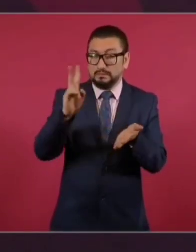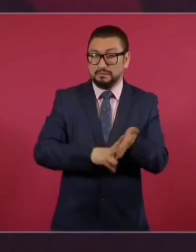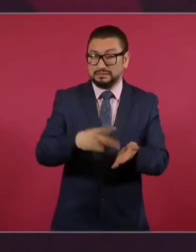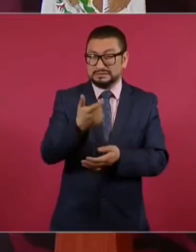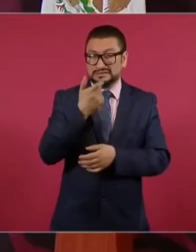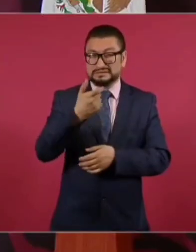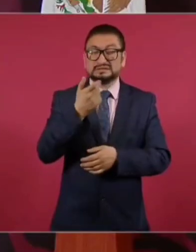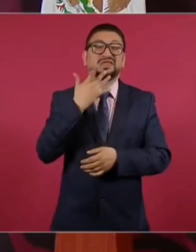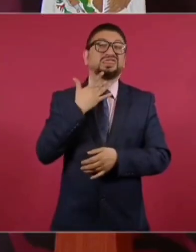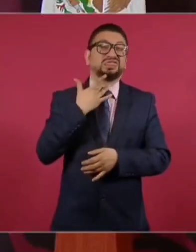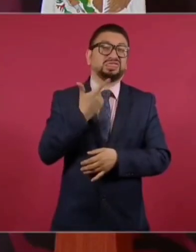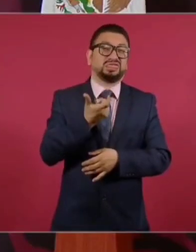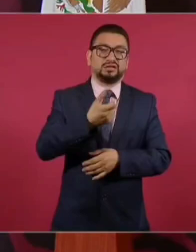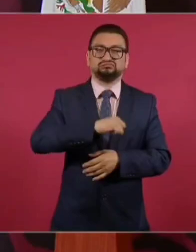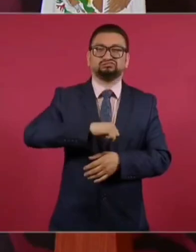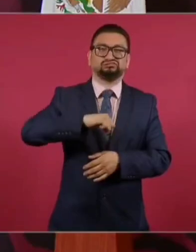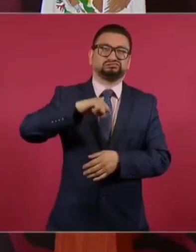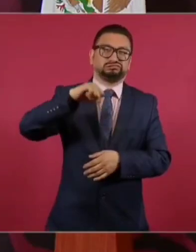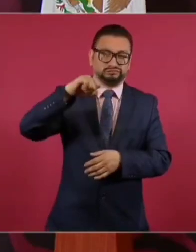estaría a